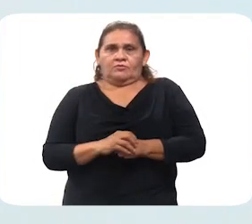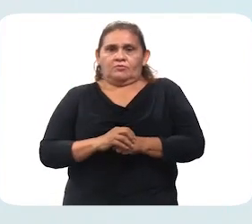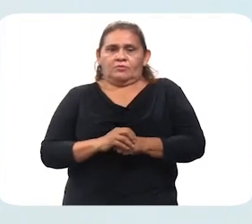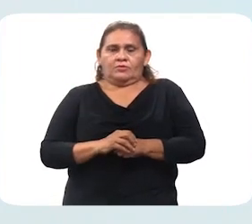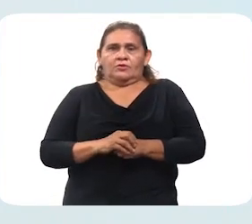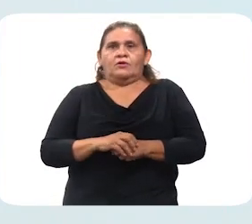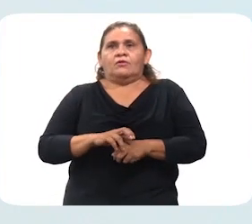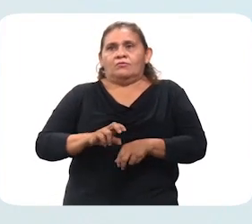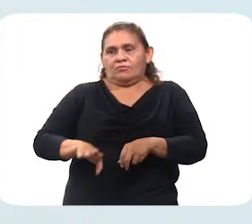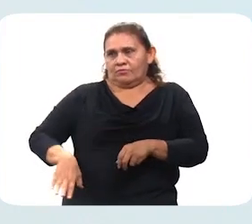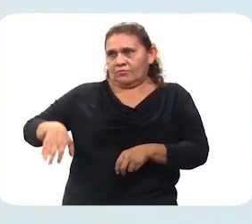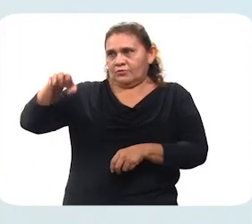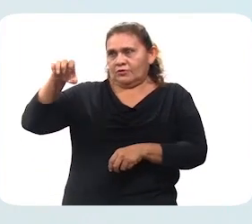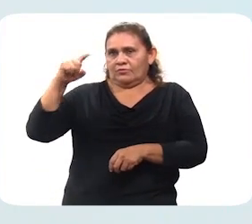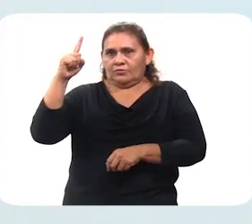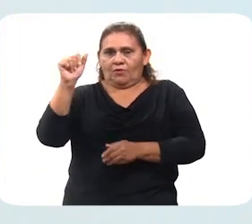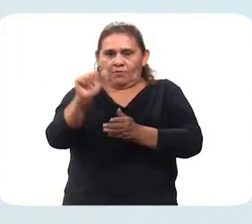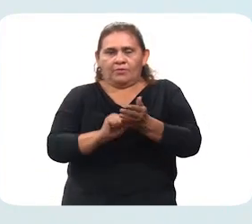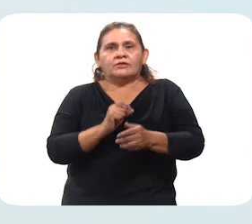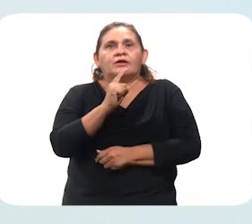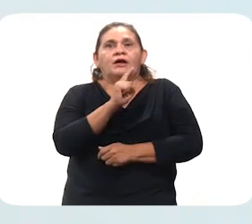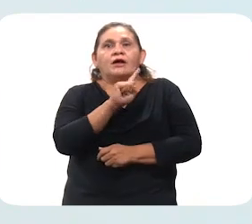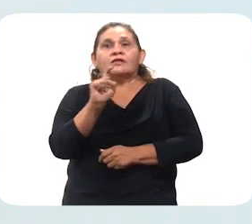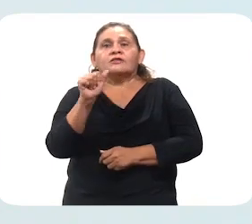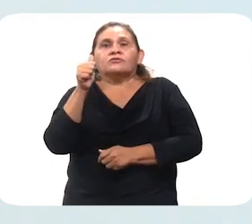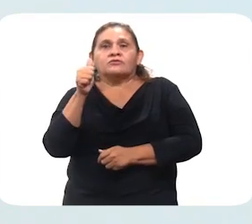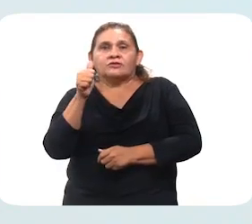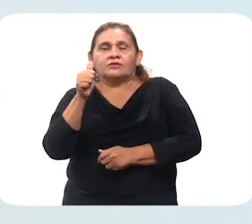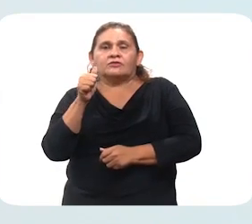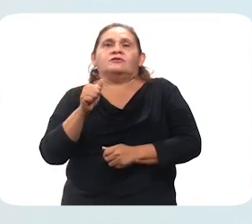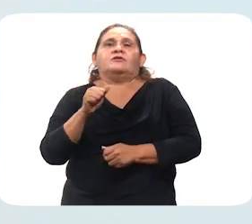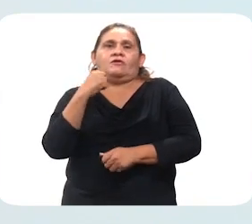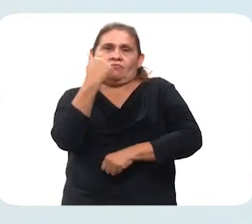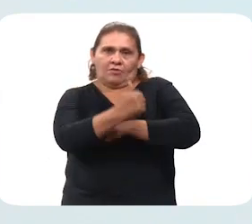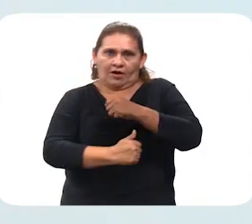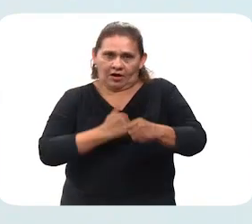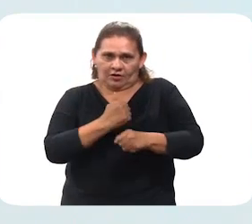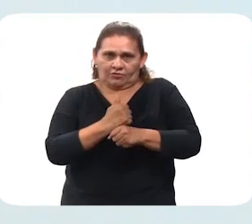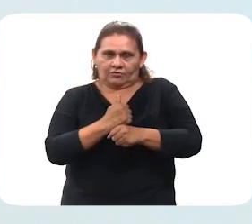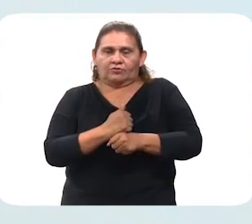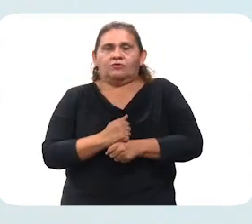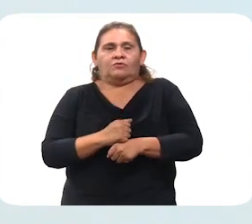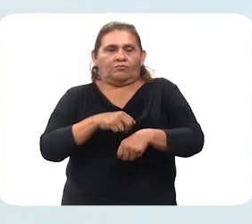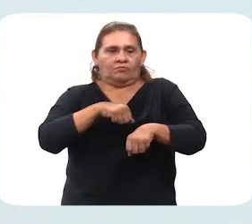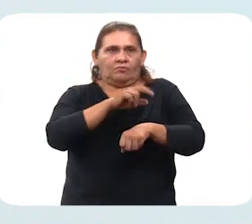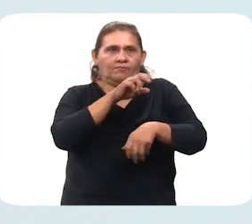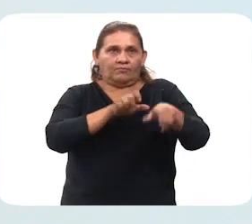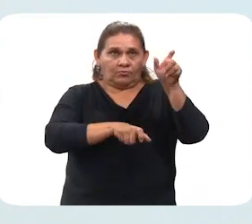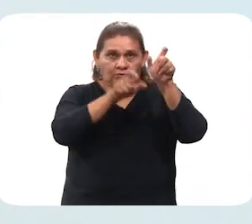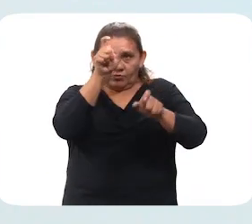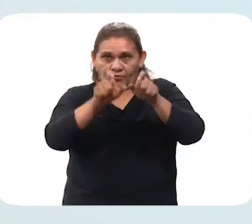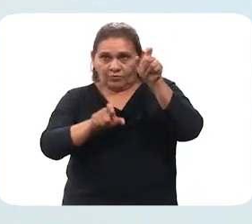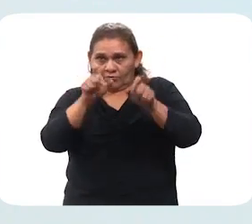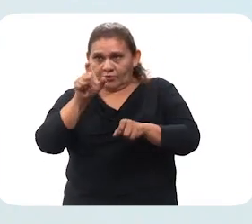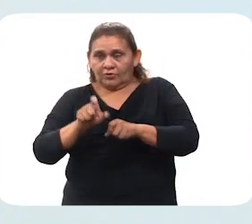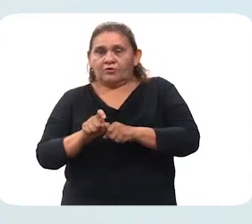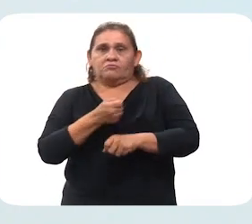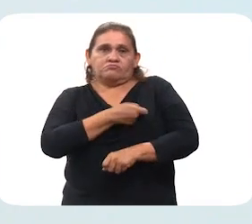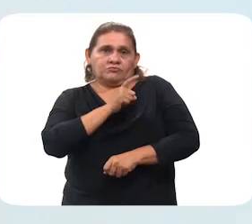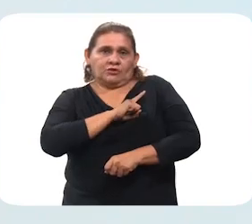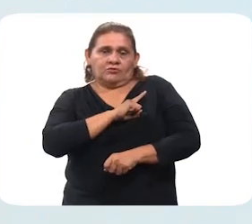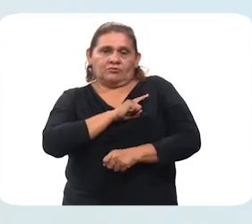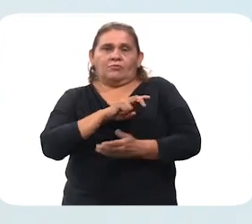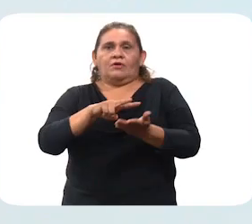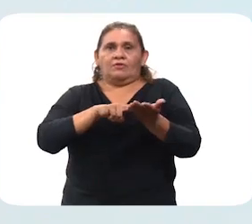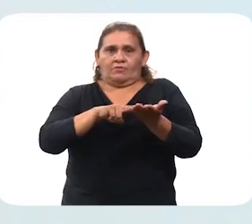rango de edad de los casos es de 1 mes a 107 años. Los indicadores semanales del Semáforo Estatal de Salud marcan